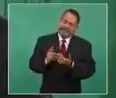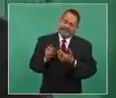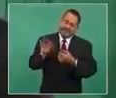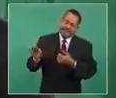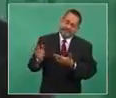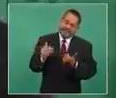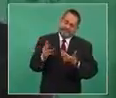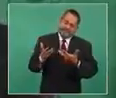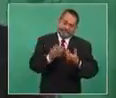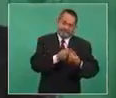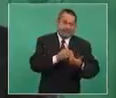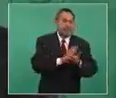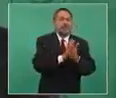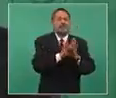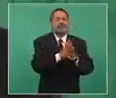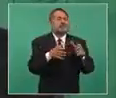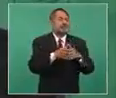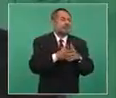de la delincuencia,